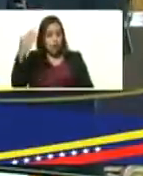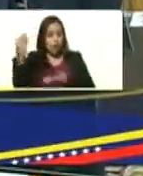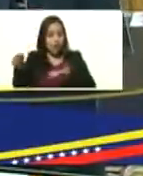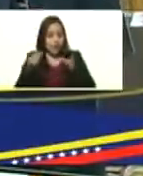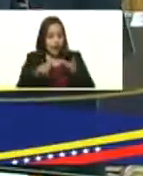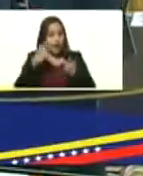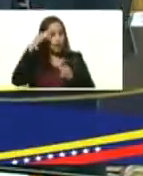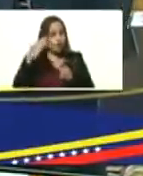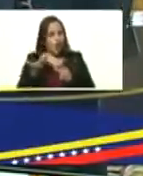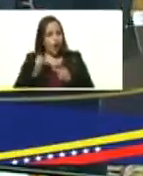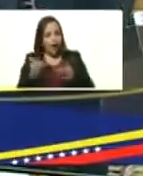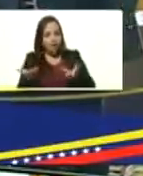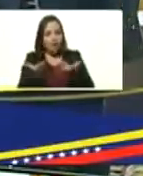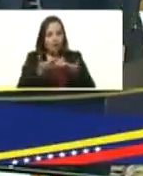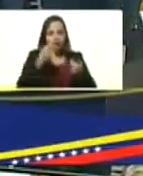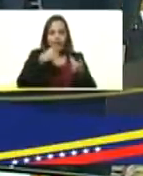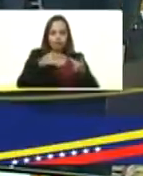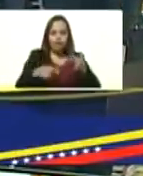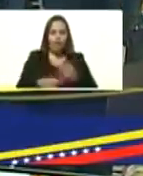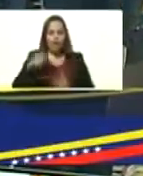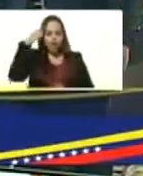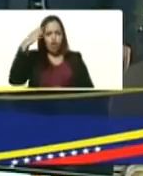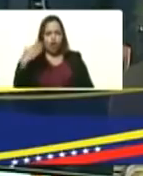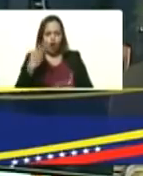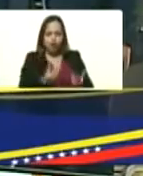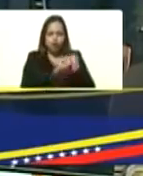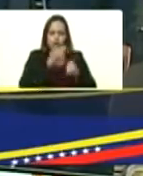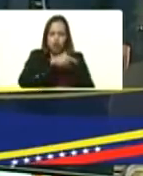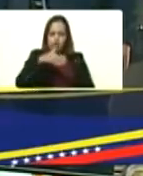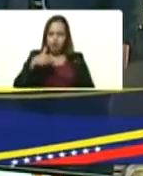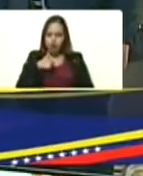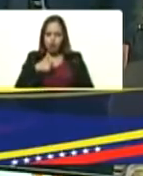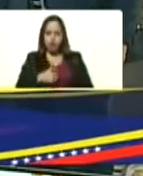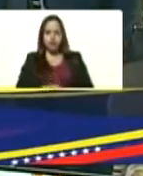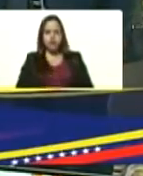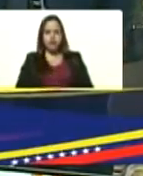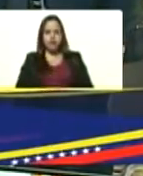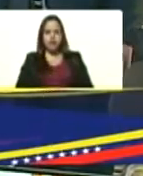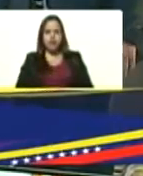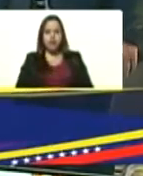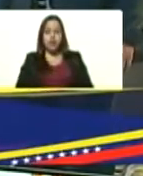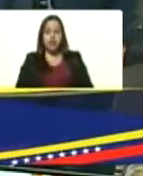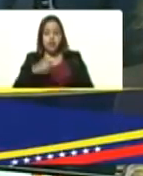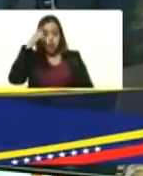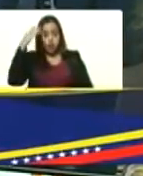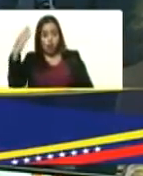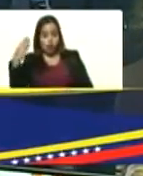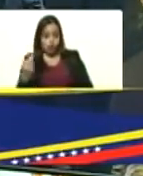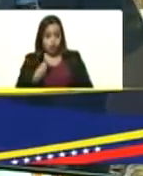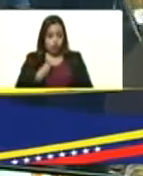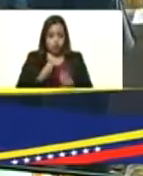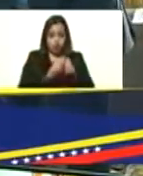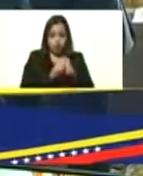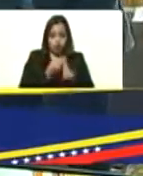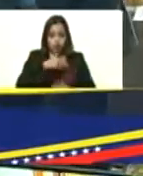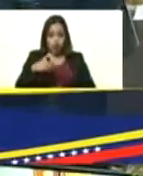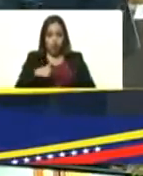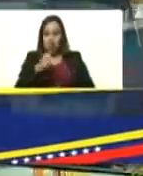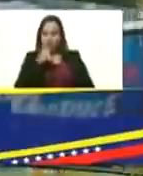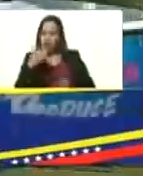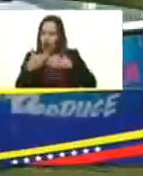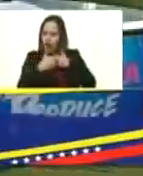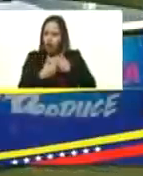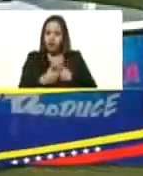proveído dios está con nosotros dios con nosotros quien en contra sadam álex